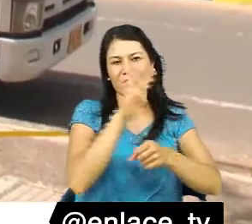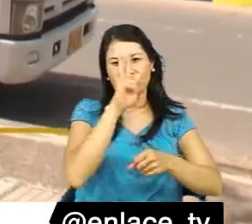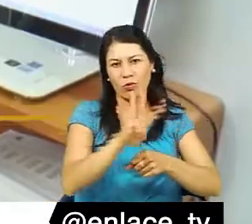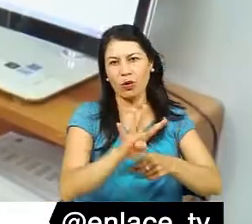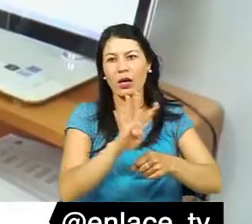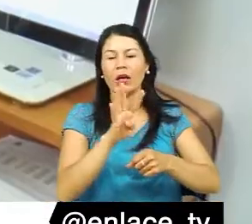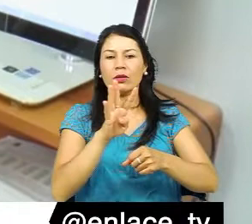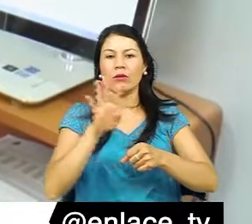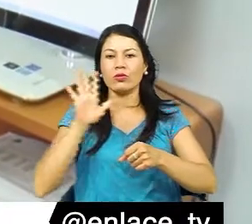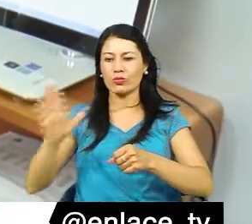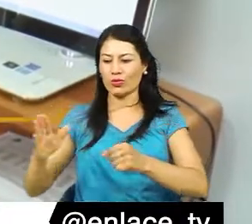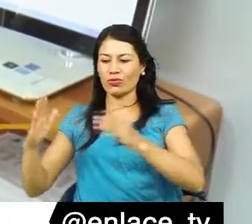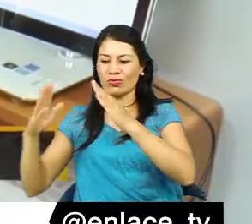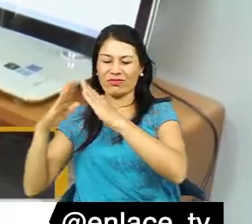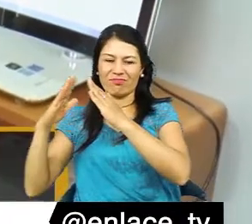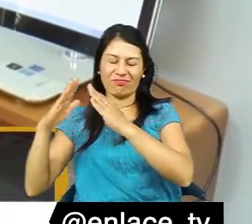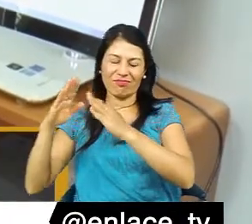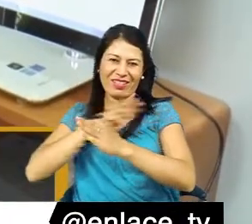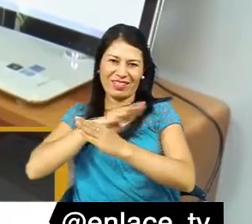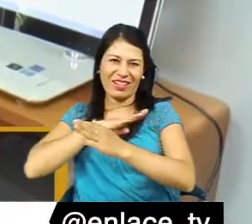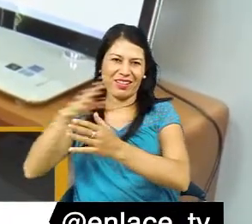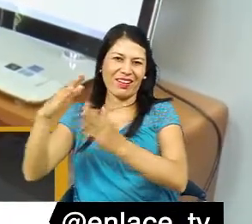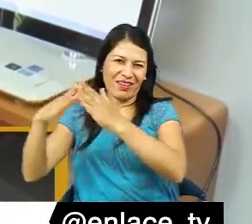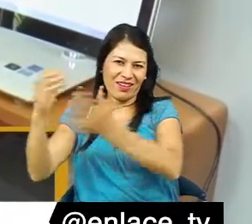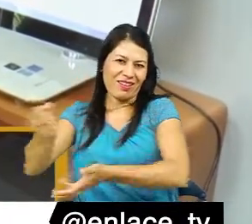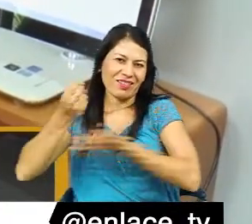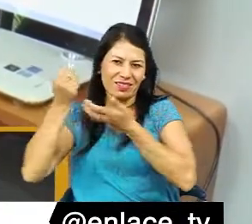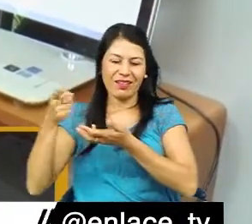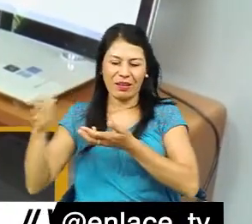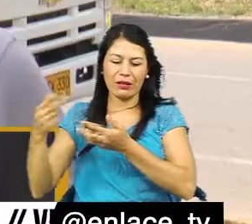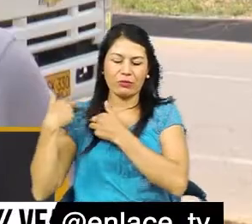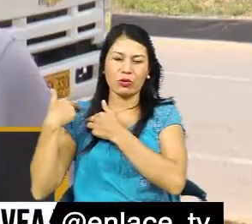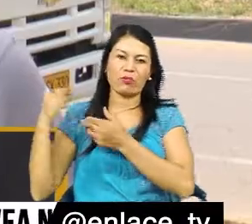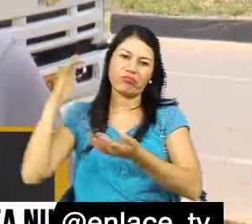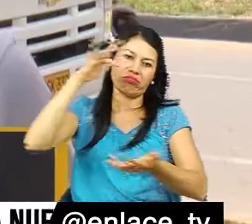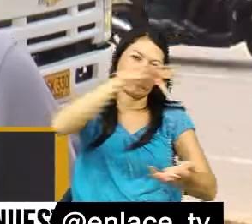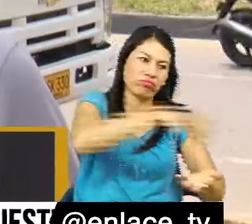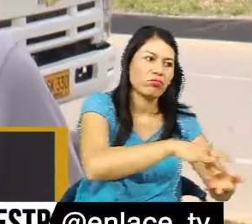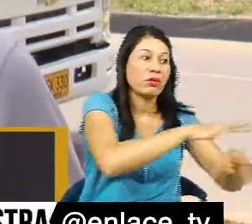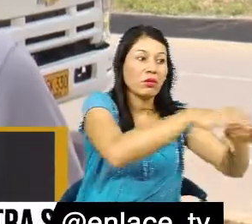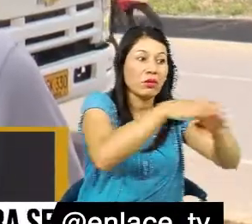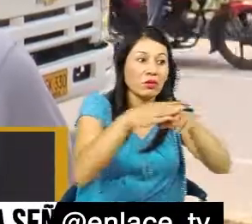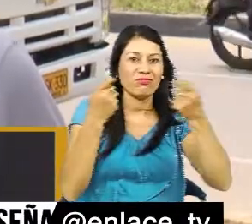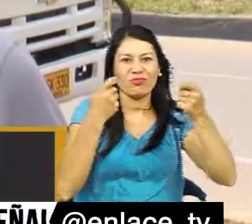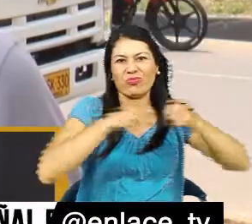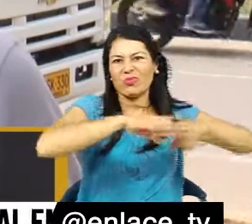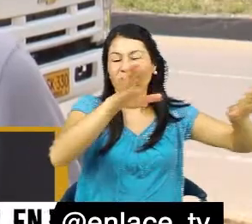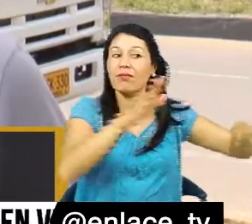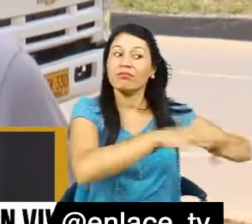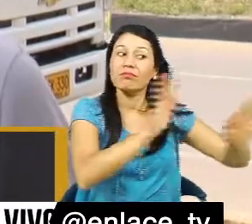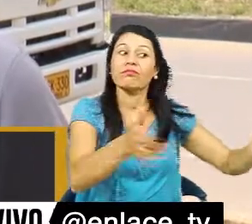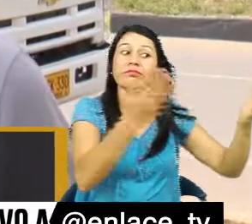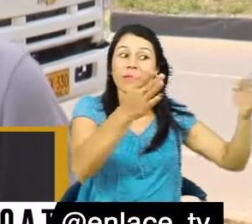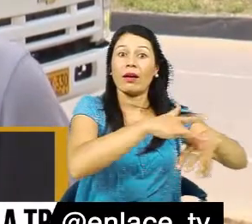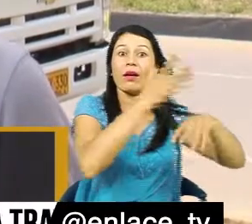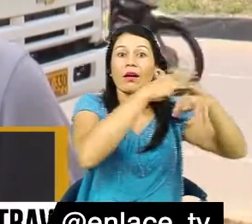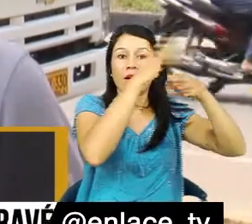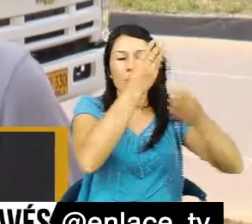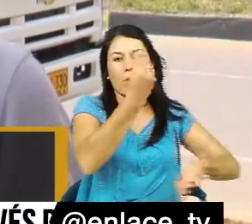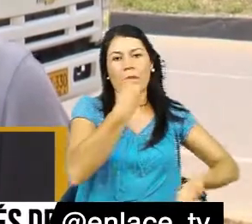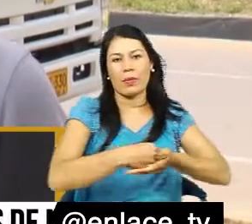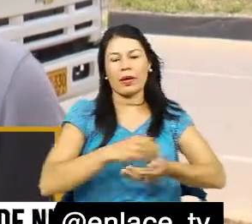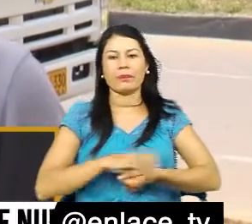la logística para facilitar la atención de los barranqueños. La idea es que es lo que ha querido básicamente con esto la Alcaldía Municipal en